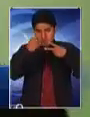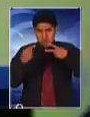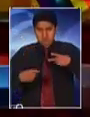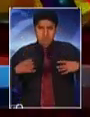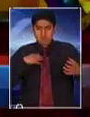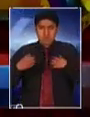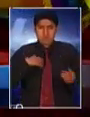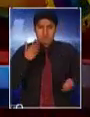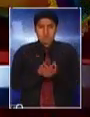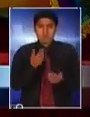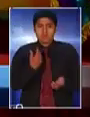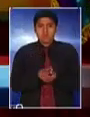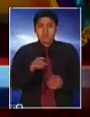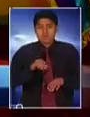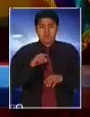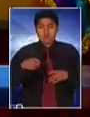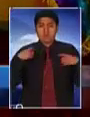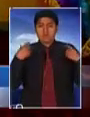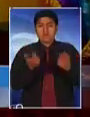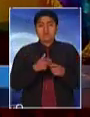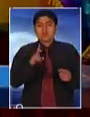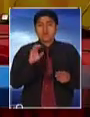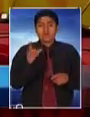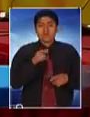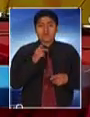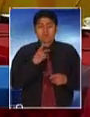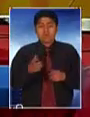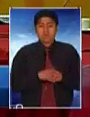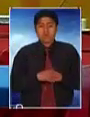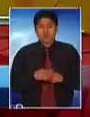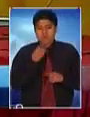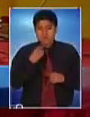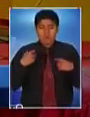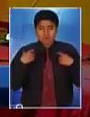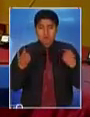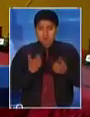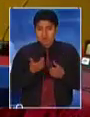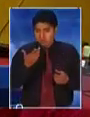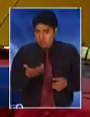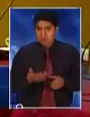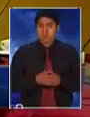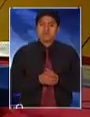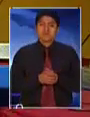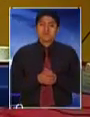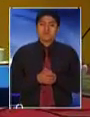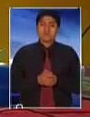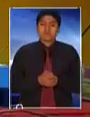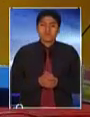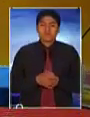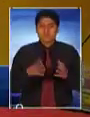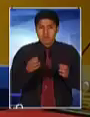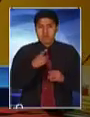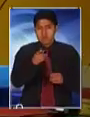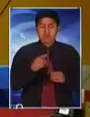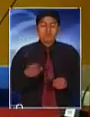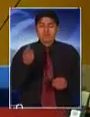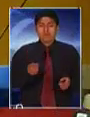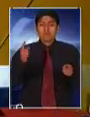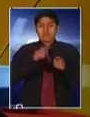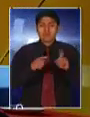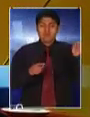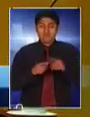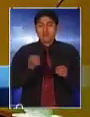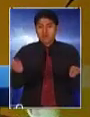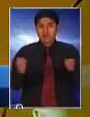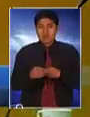las exigencias al congresista Armando Villanueva. Señor congresista, quiero que cuando vayamos a